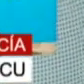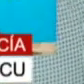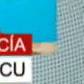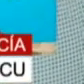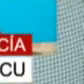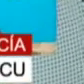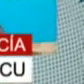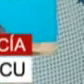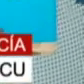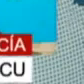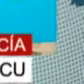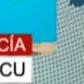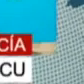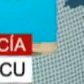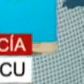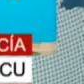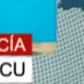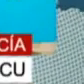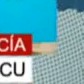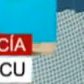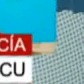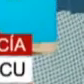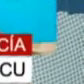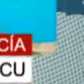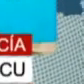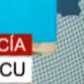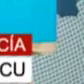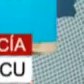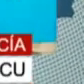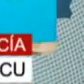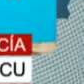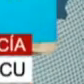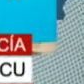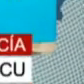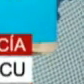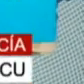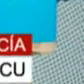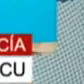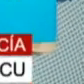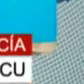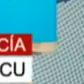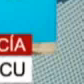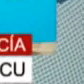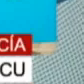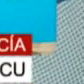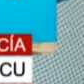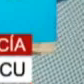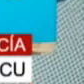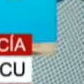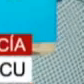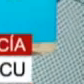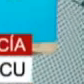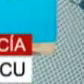11.000 euros los que de media en una vivienda se pueden destinar a esta mejora del aislamiento térmico, pero esto no llega a los